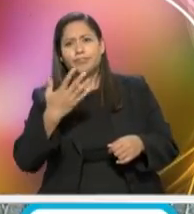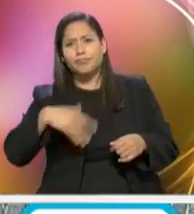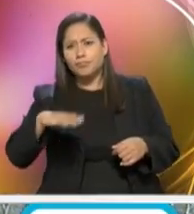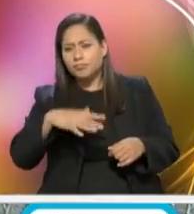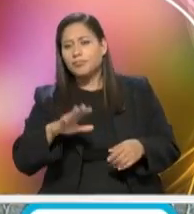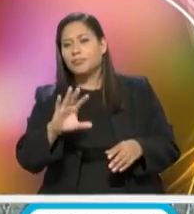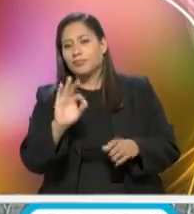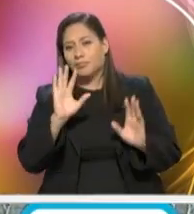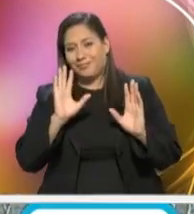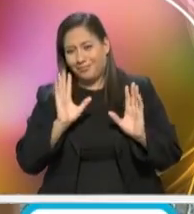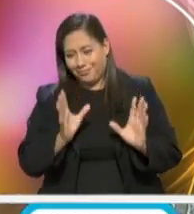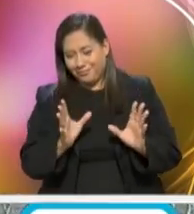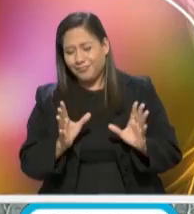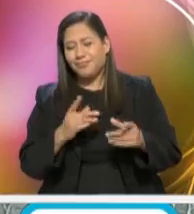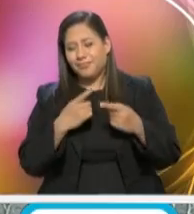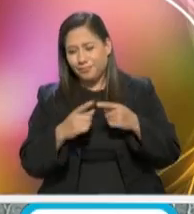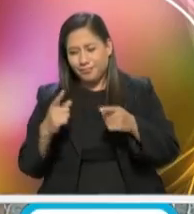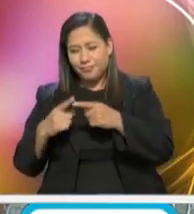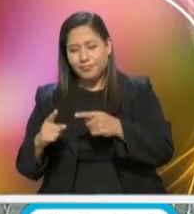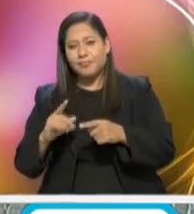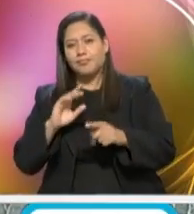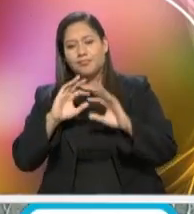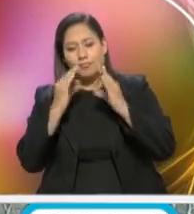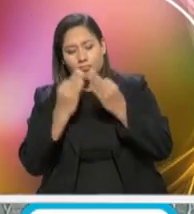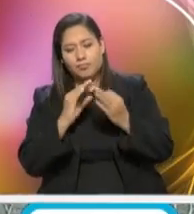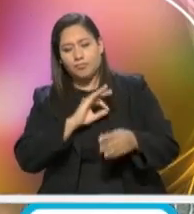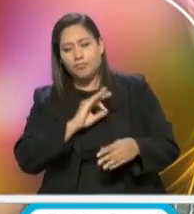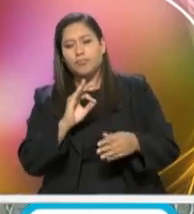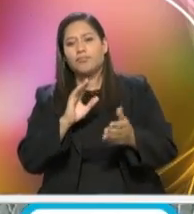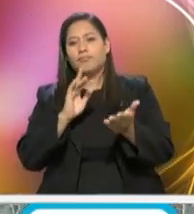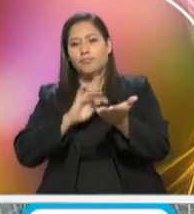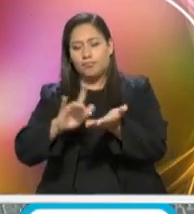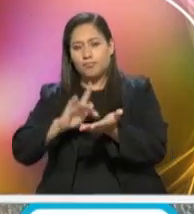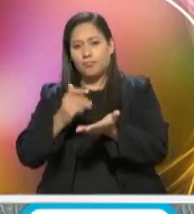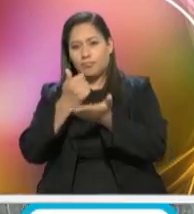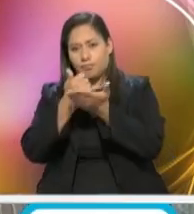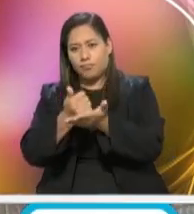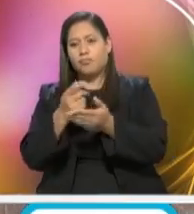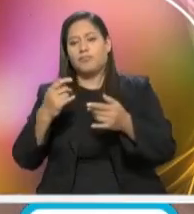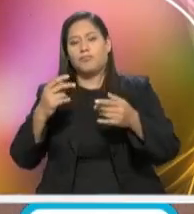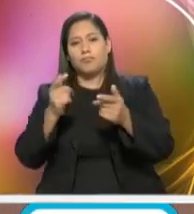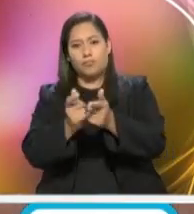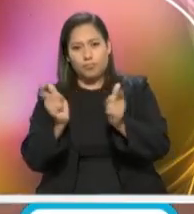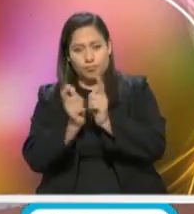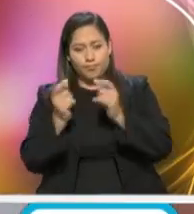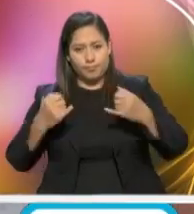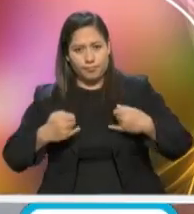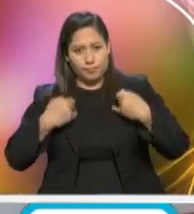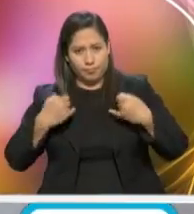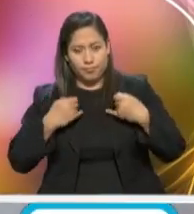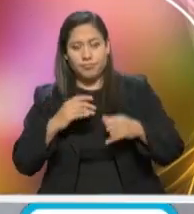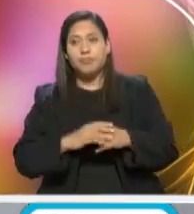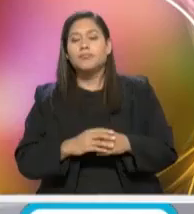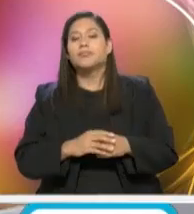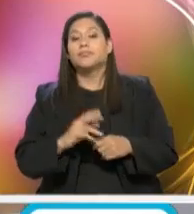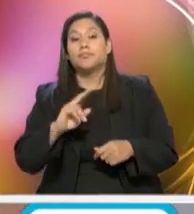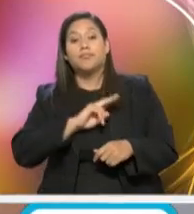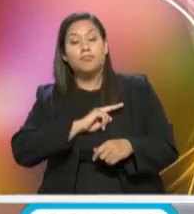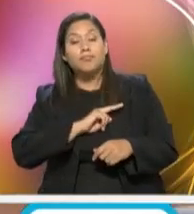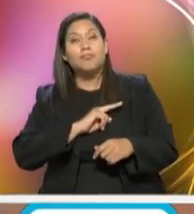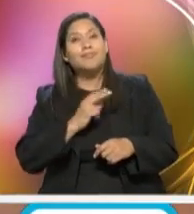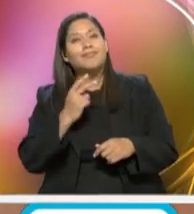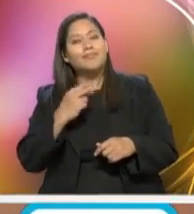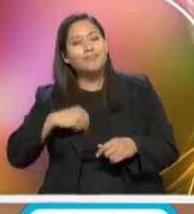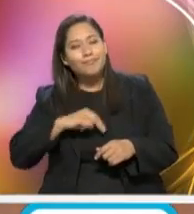ha encontrado también diversas formas de poder acercarnos a este segmento, a esta población. Y particularmente, pues